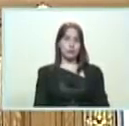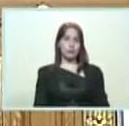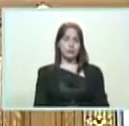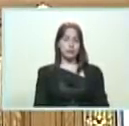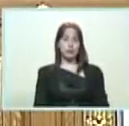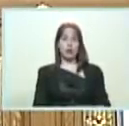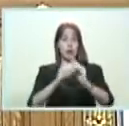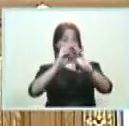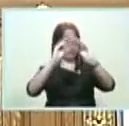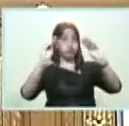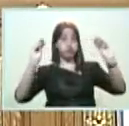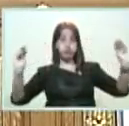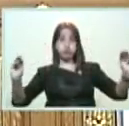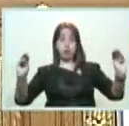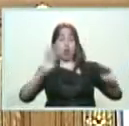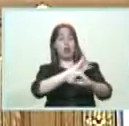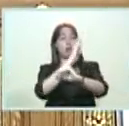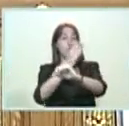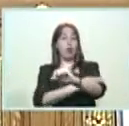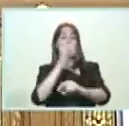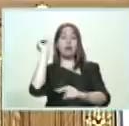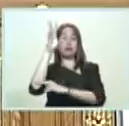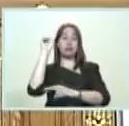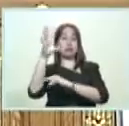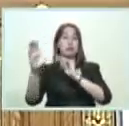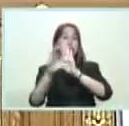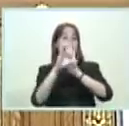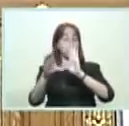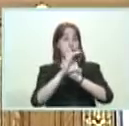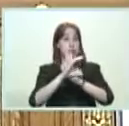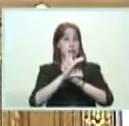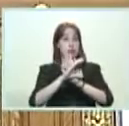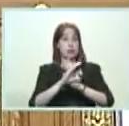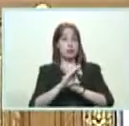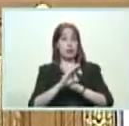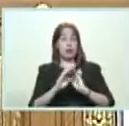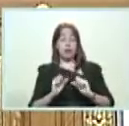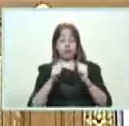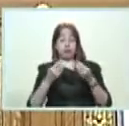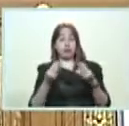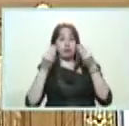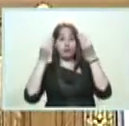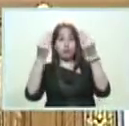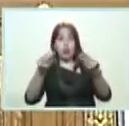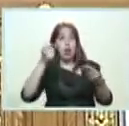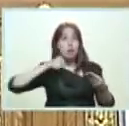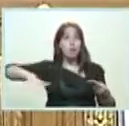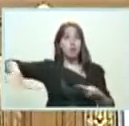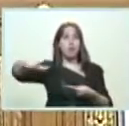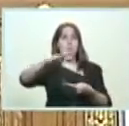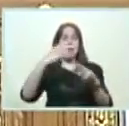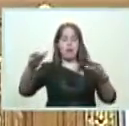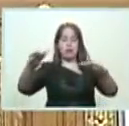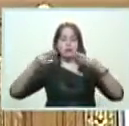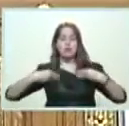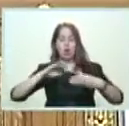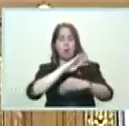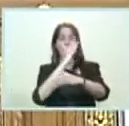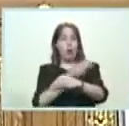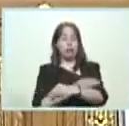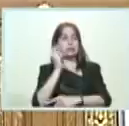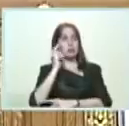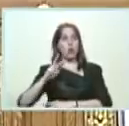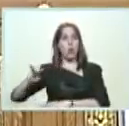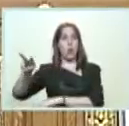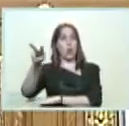Yo convoqué el poder constituyente originario para entregarle el poder al pueblo. Y hoy puedo constatar